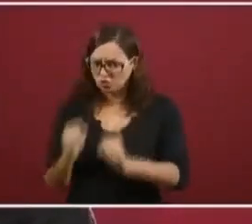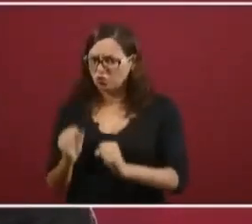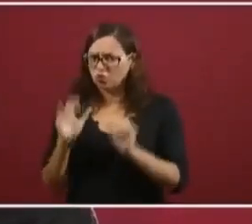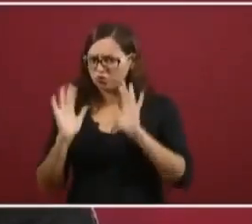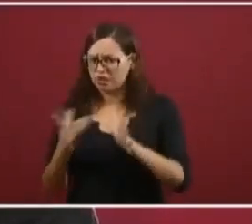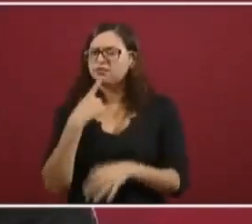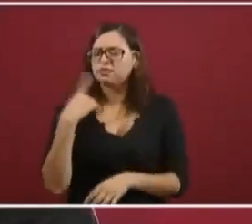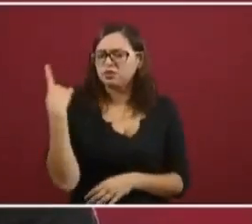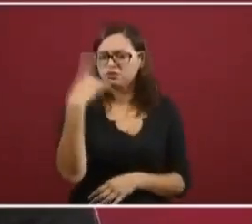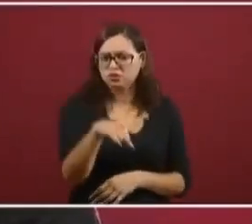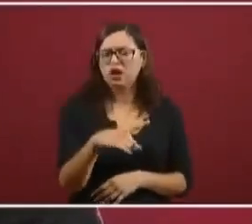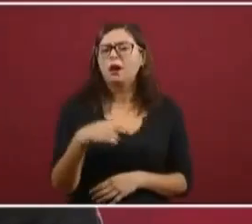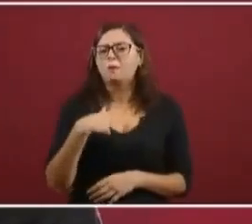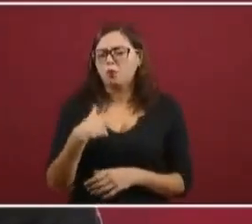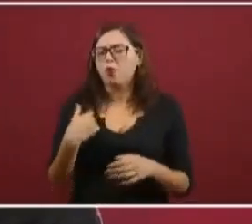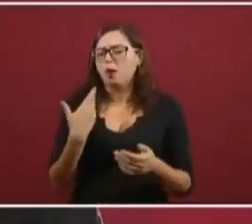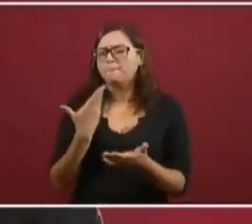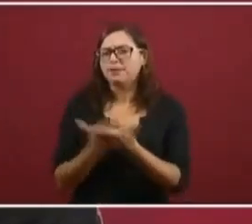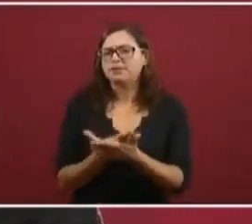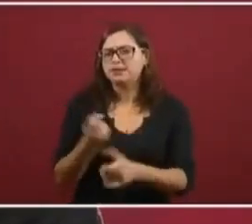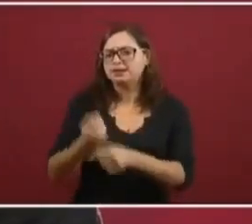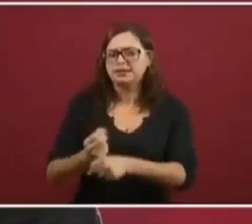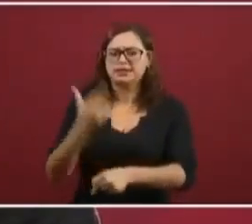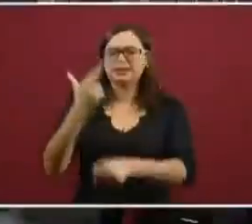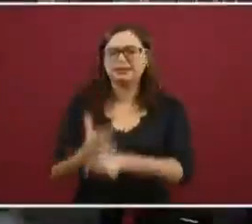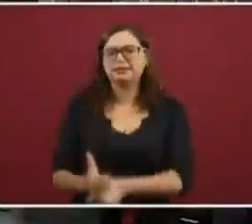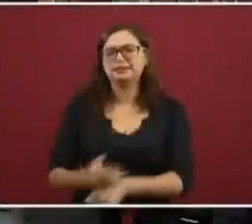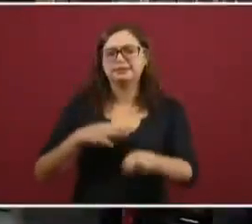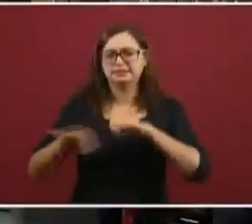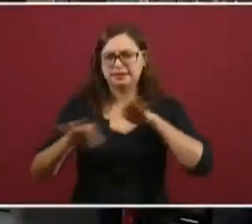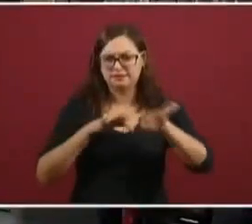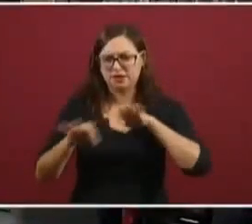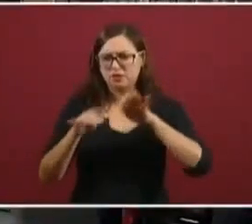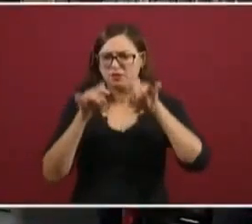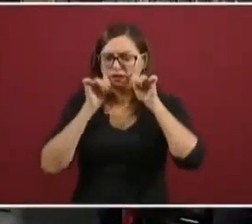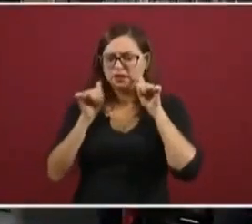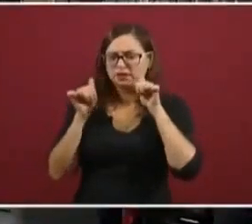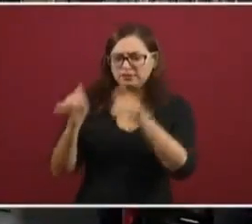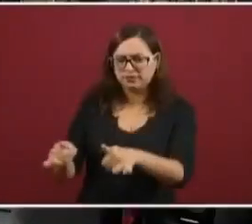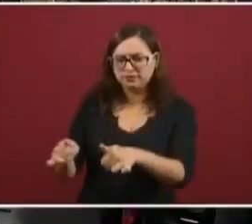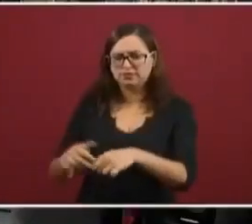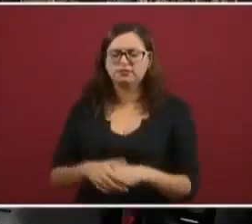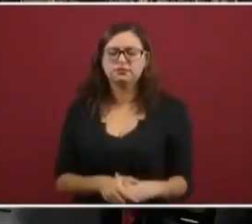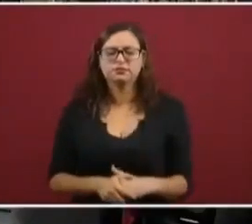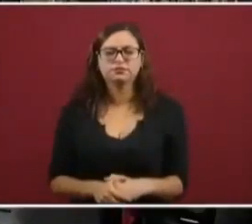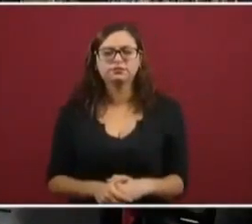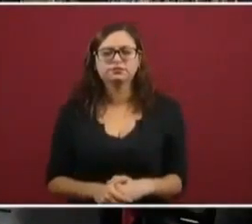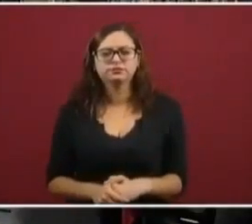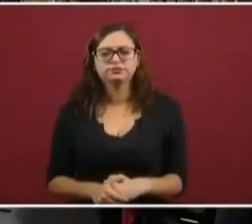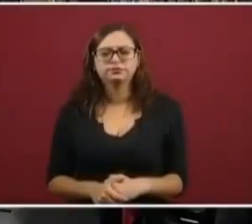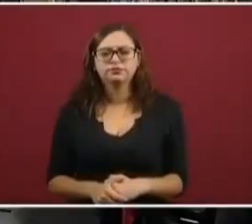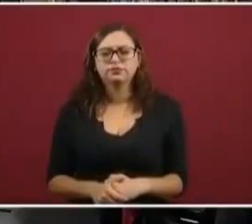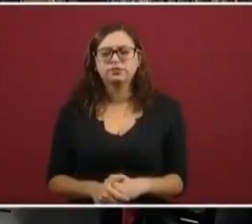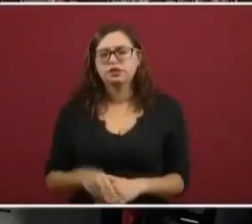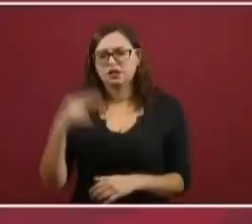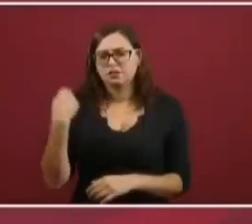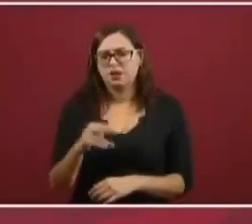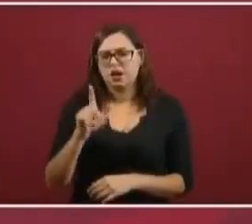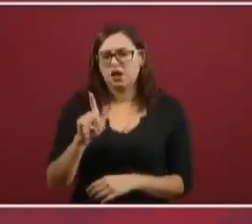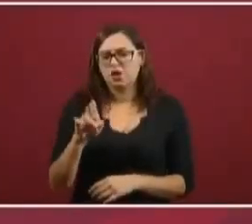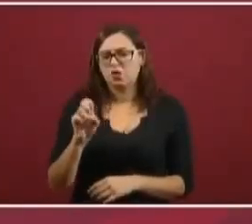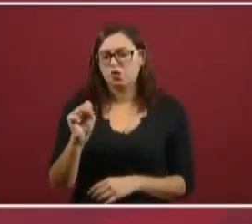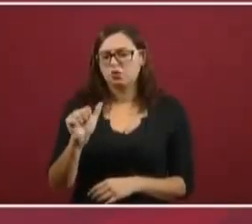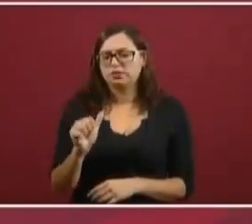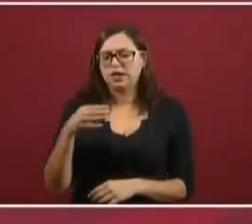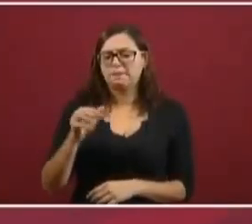voy a pedir a la secretaria del trabajo que lo atienda Muchas gracias Luisa María